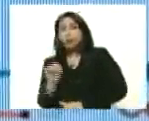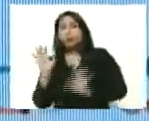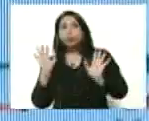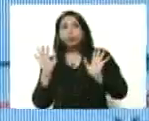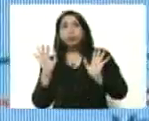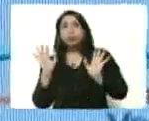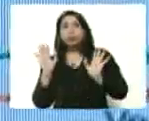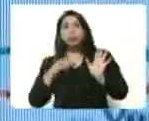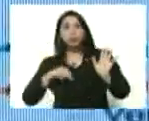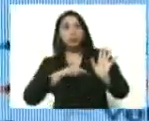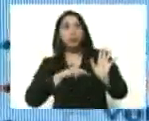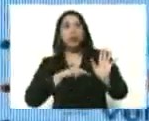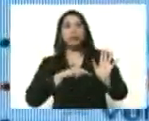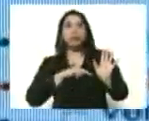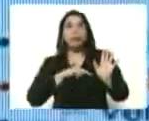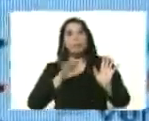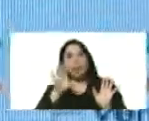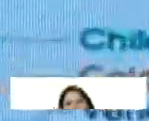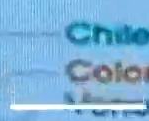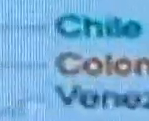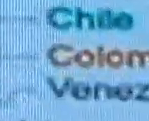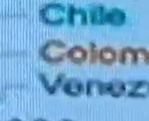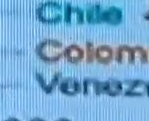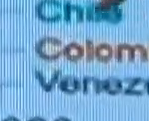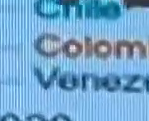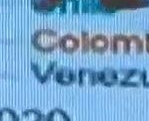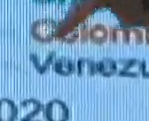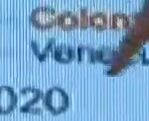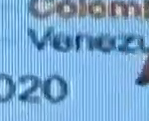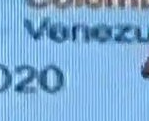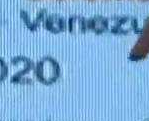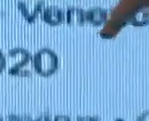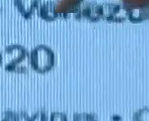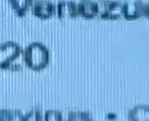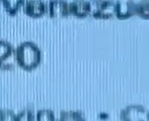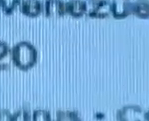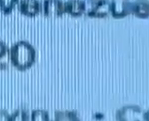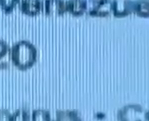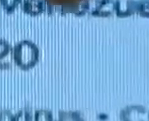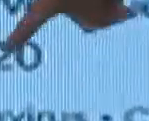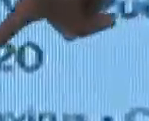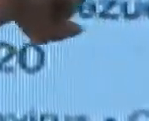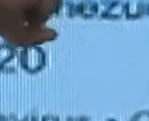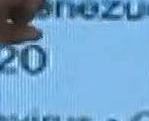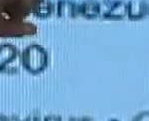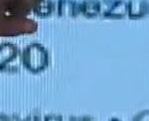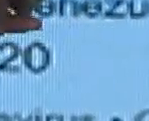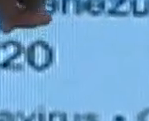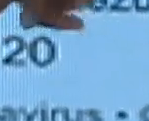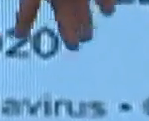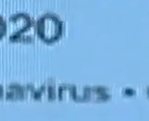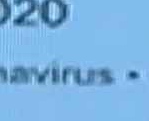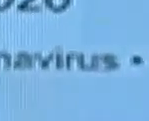nuestro país limítrofe en el sur del país, Chile, Colombia, y